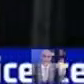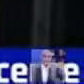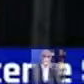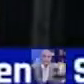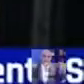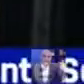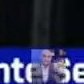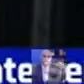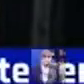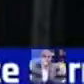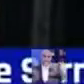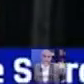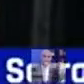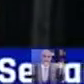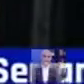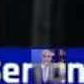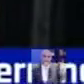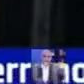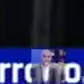¿qué será? De